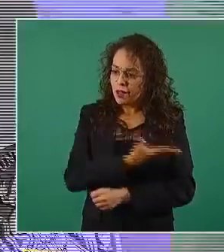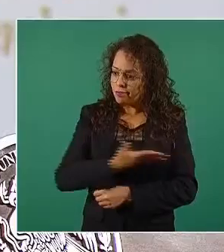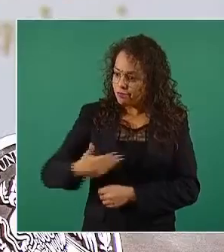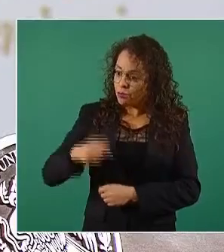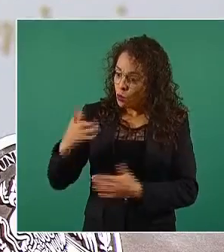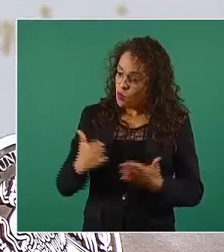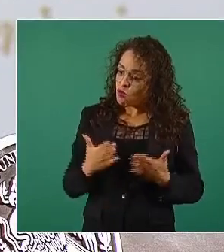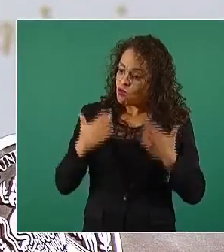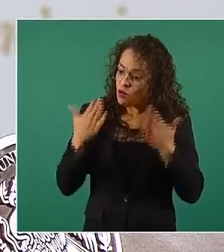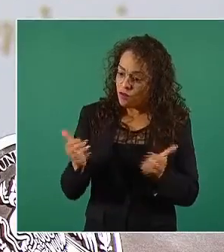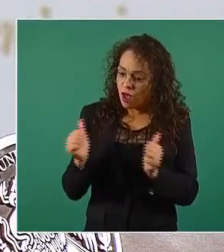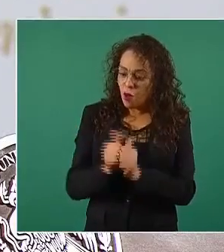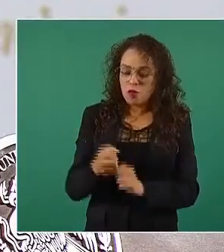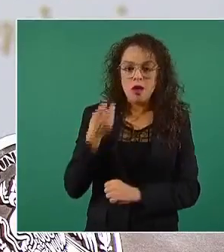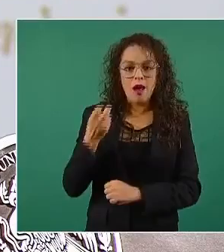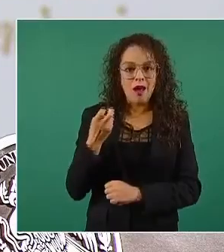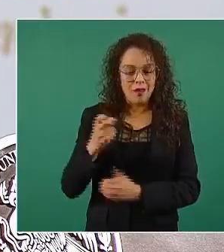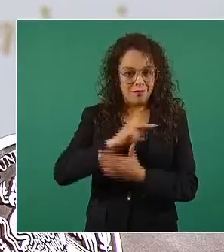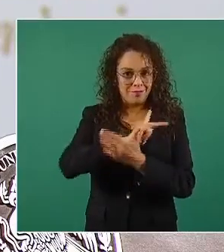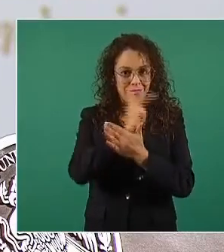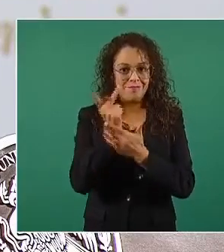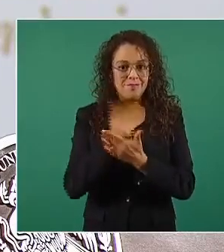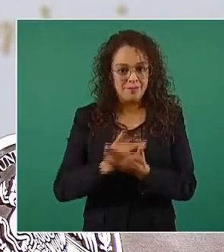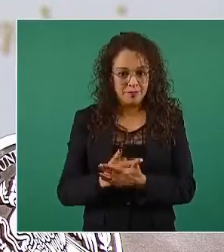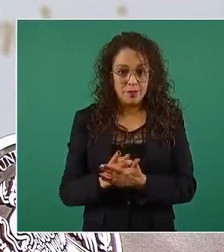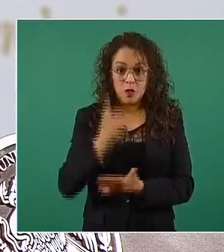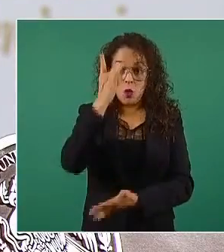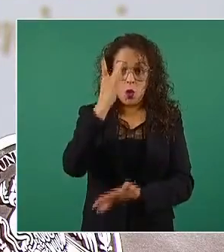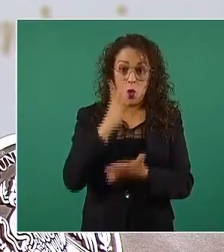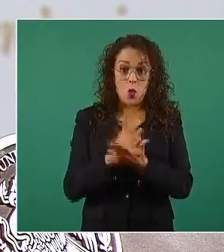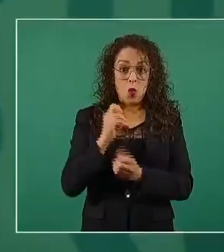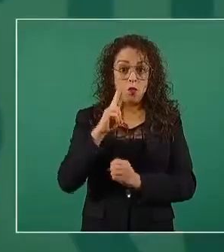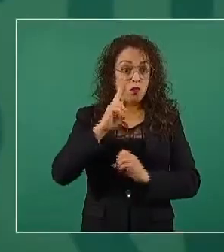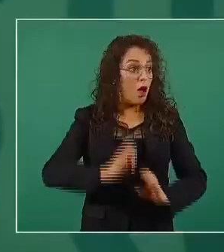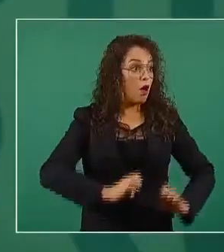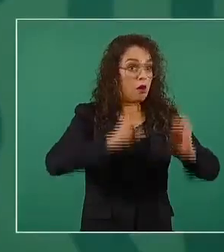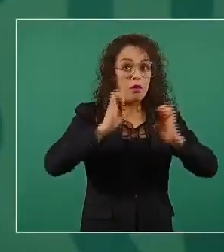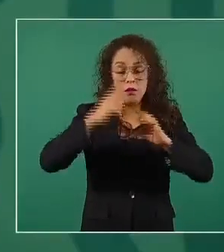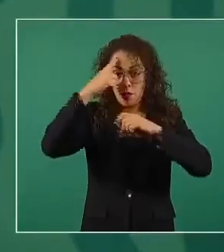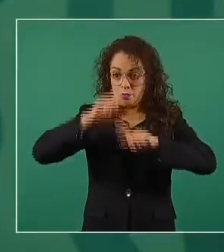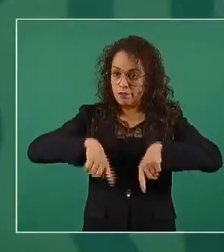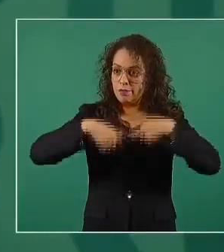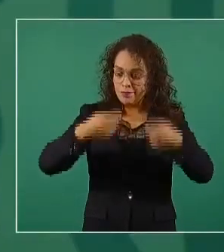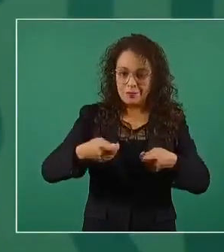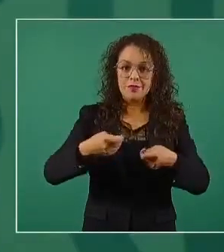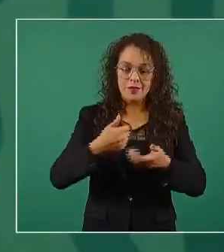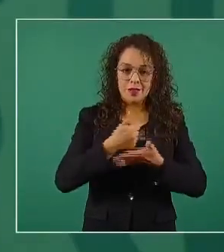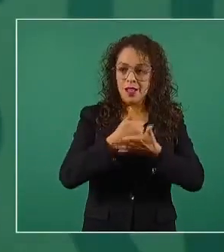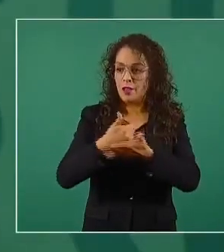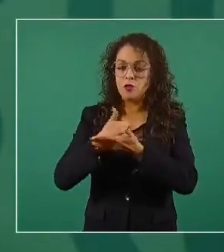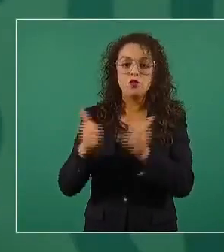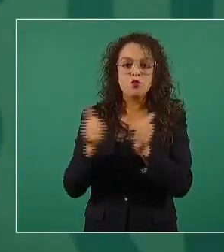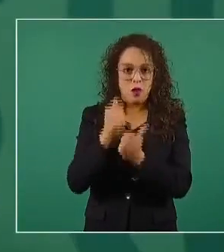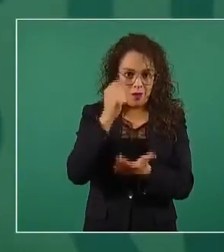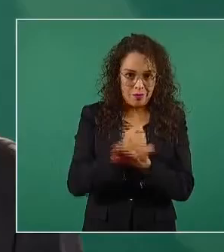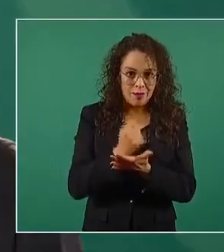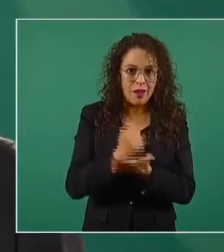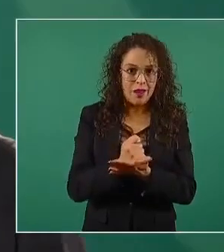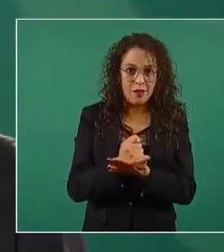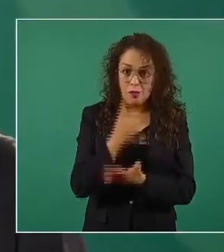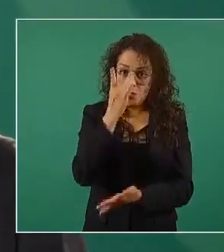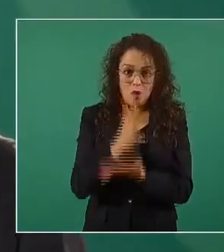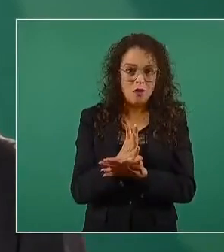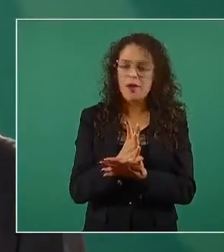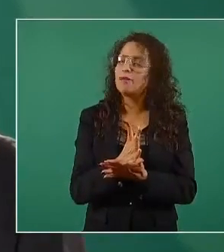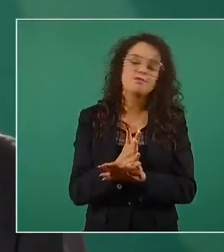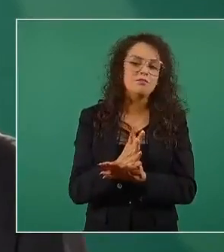obra, no solo por lo que representa la infraestructura creada, sino sobre todo, como lo dije anteriormente, porque detrás